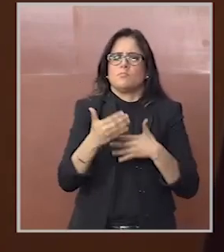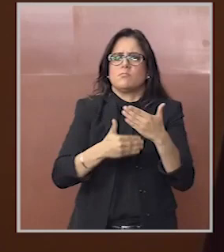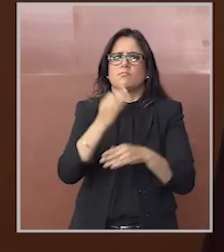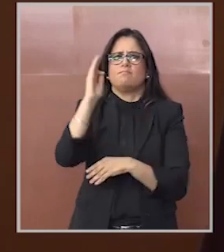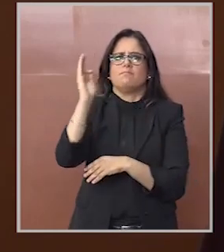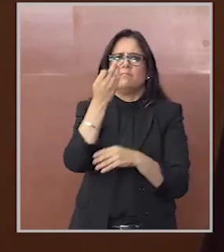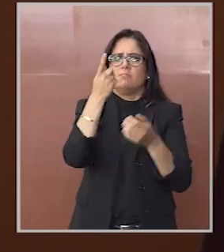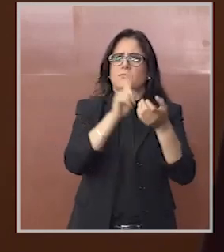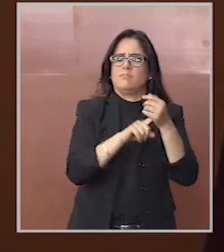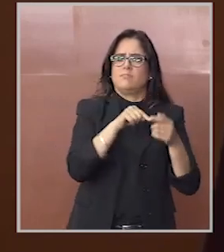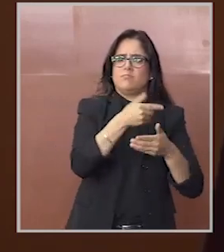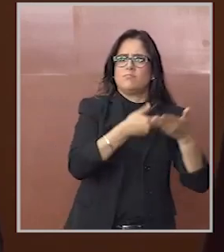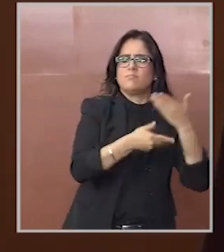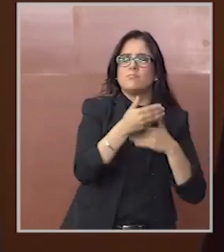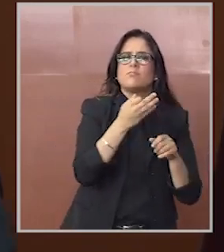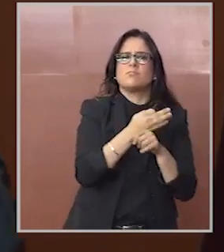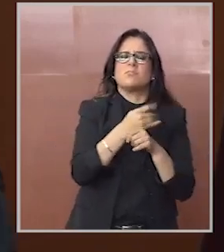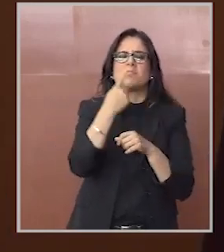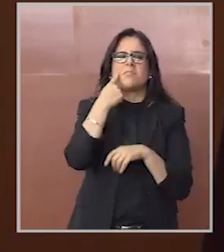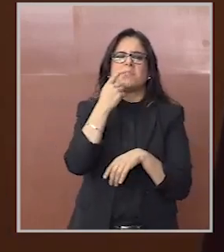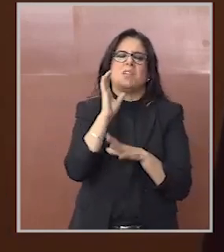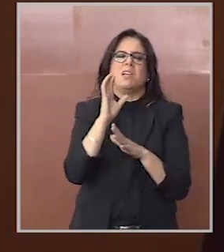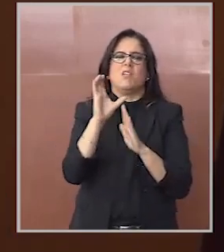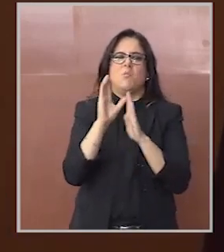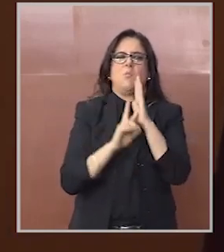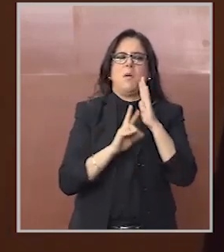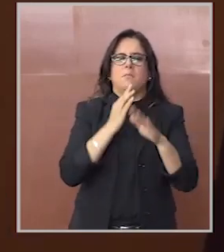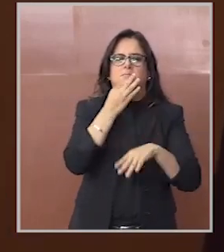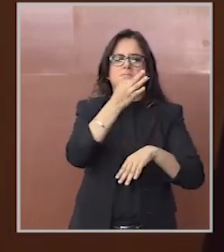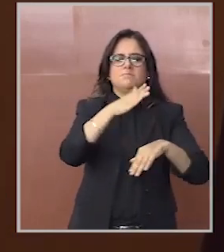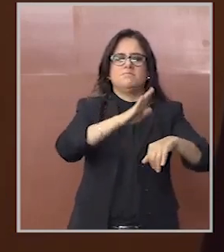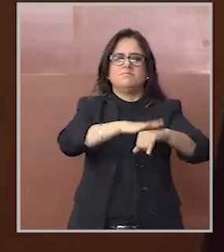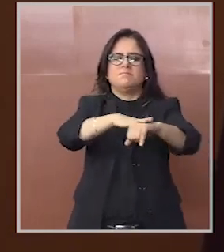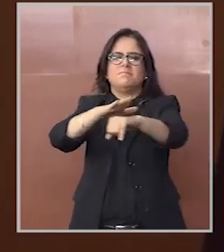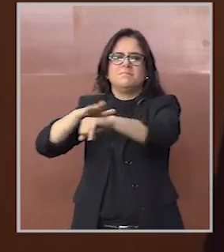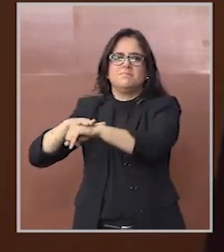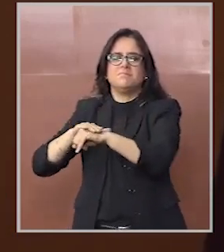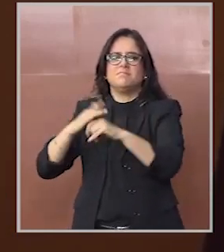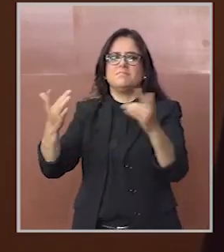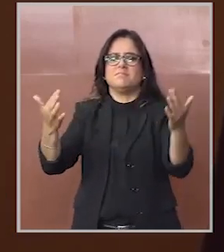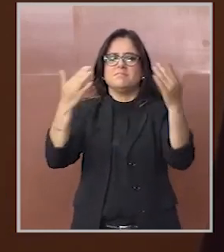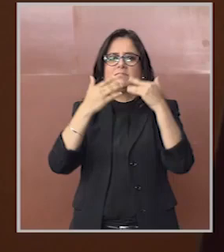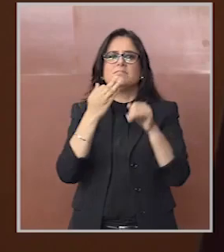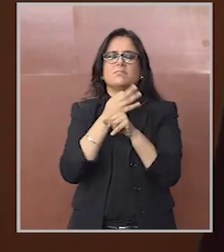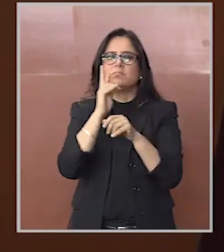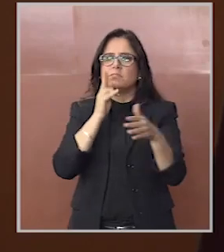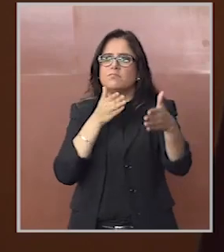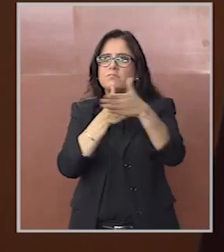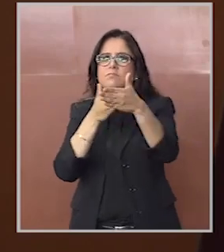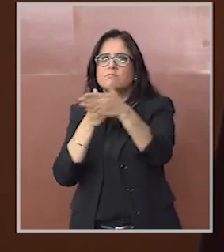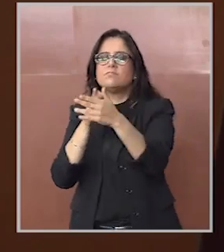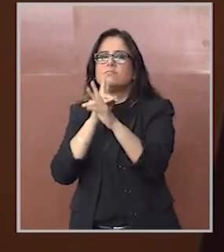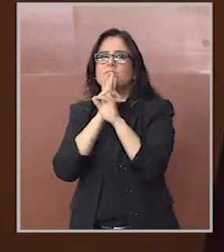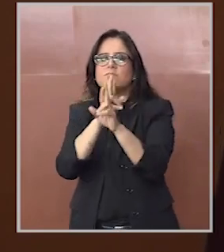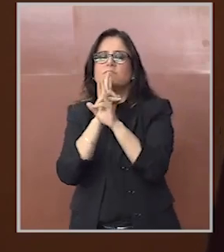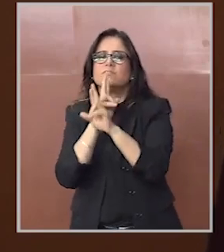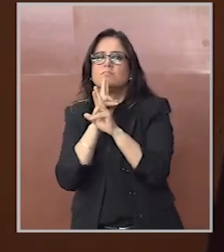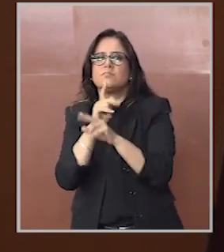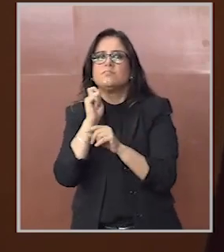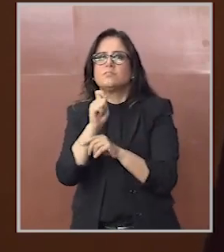judicial de la federación Y entonces lanzamos una primera convocatoria a la que nos enf entamos con